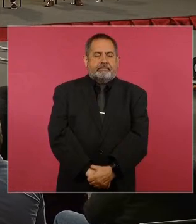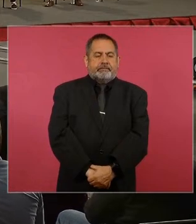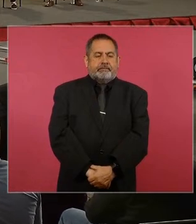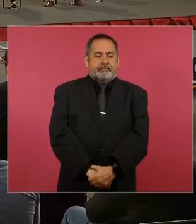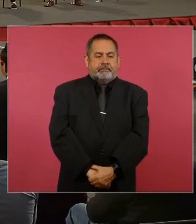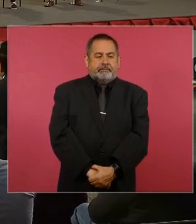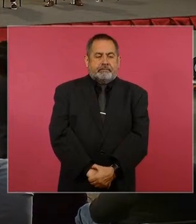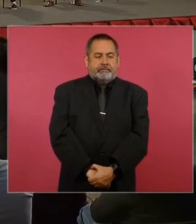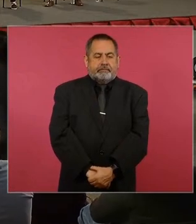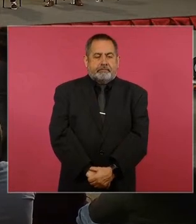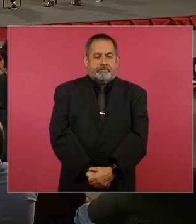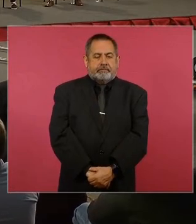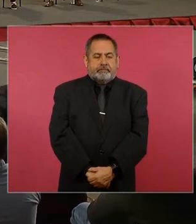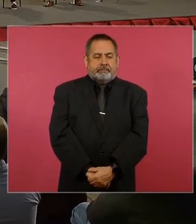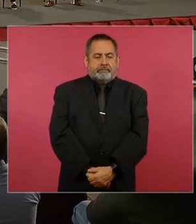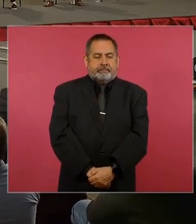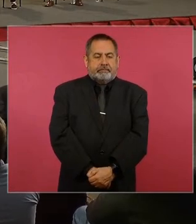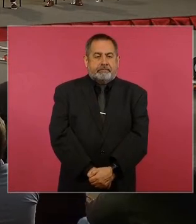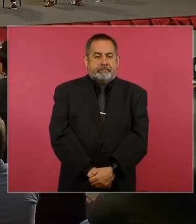Con gusto.